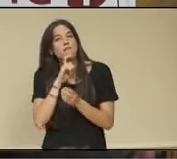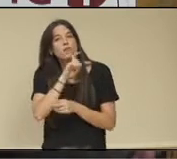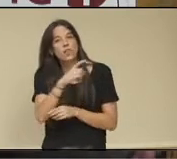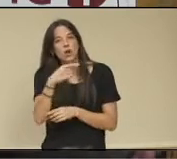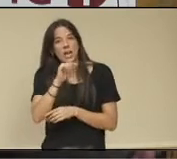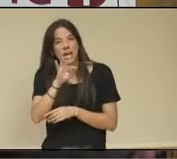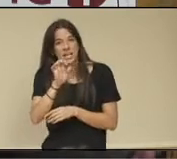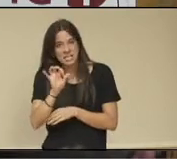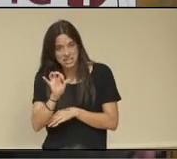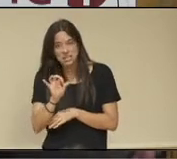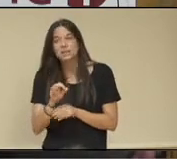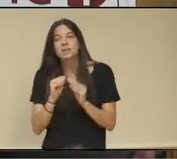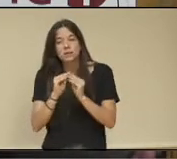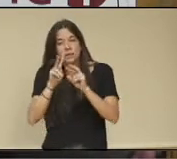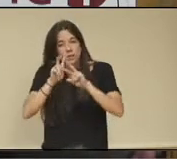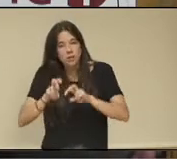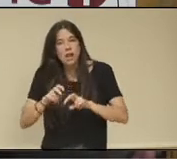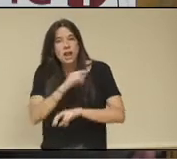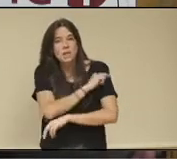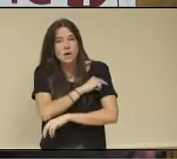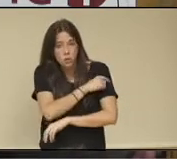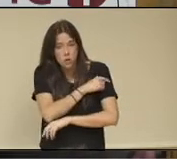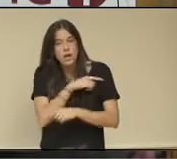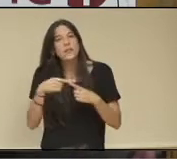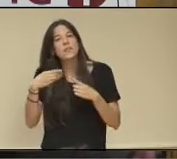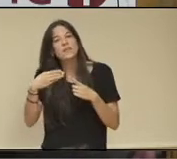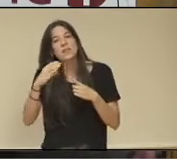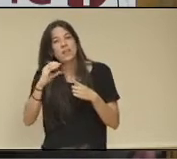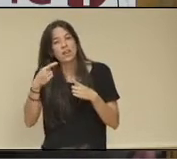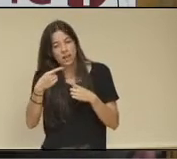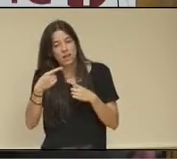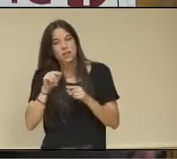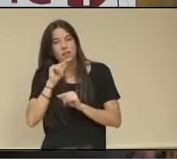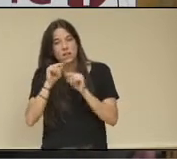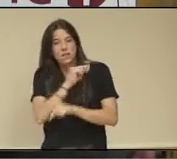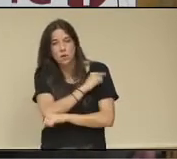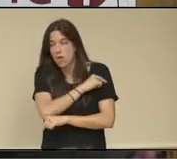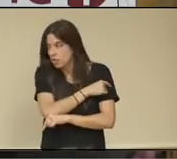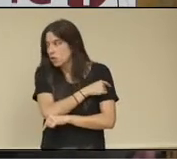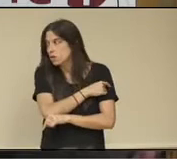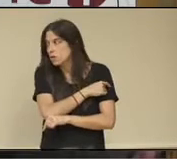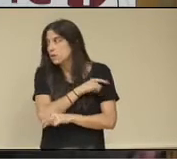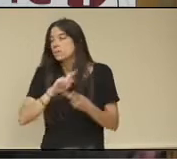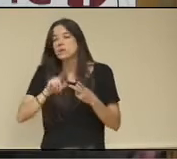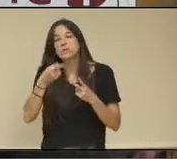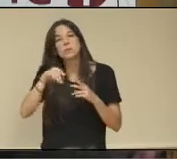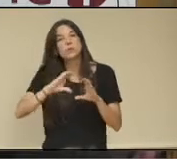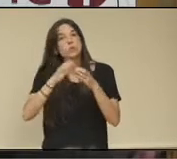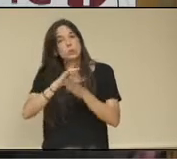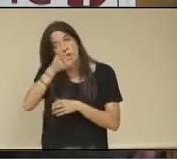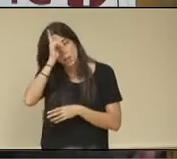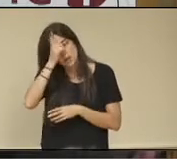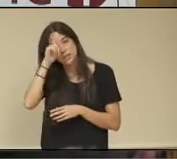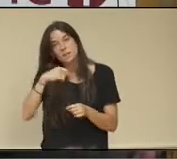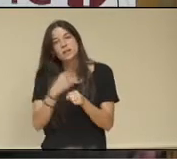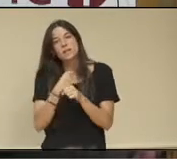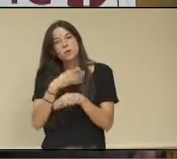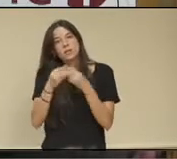Glaxo, su unidad, y con esta vacuna de BCG revacunación. Y luego un grupo alemán trabaja con